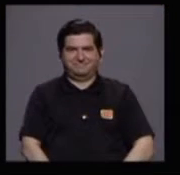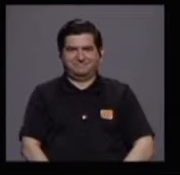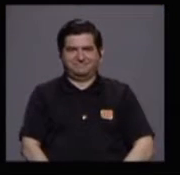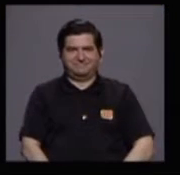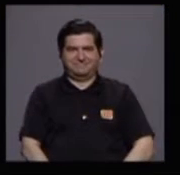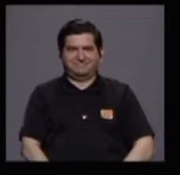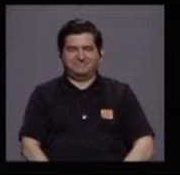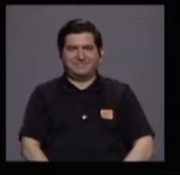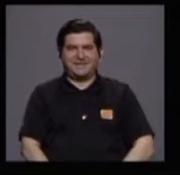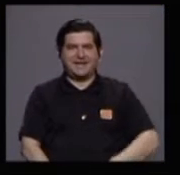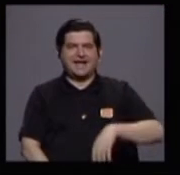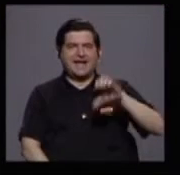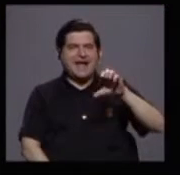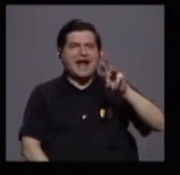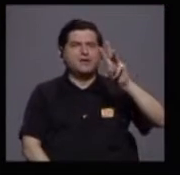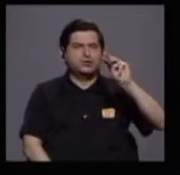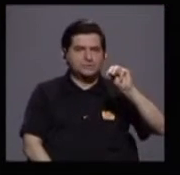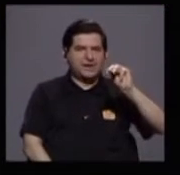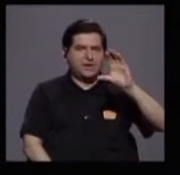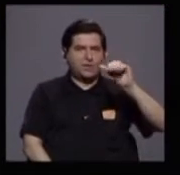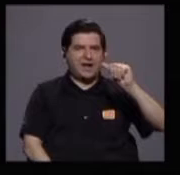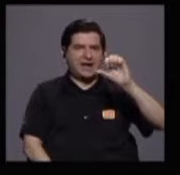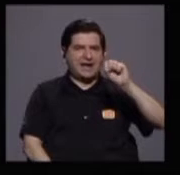Si don Carlos Manuel